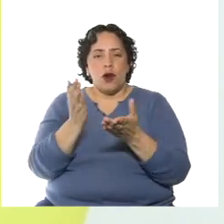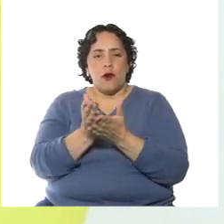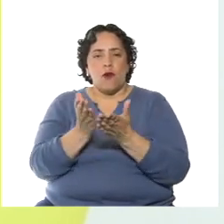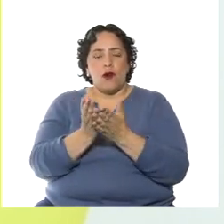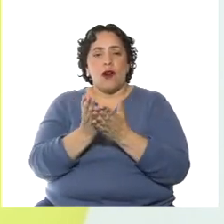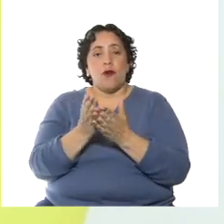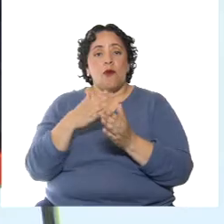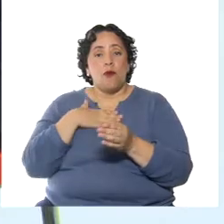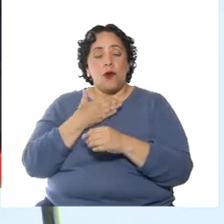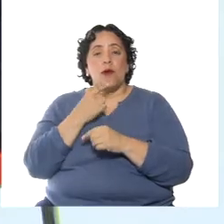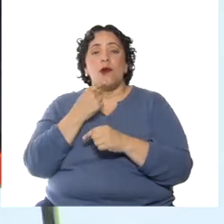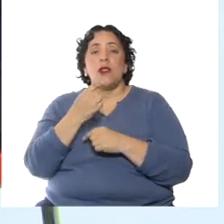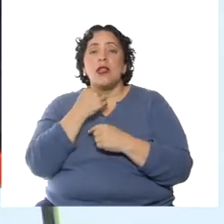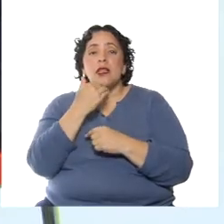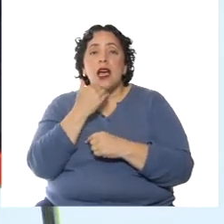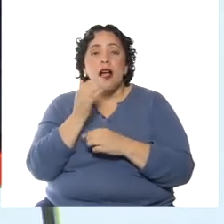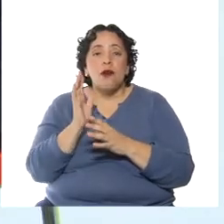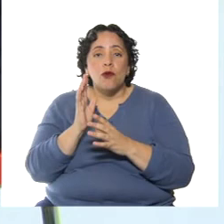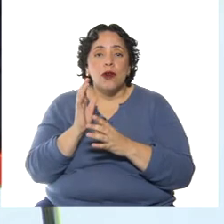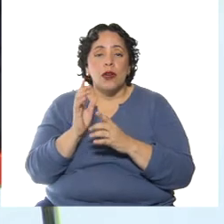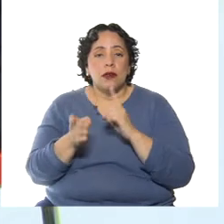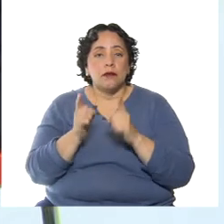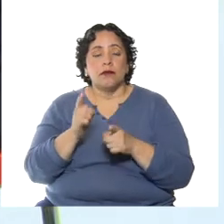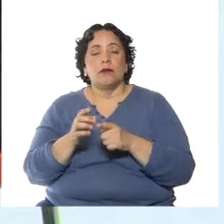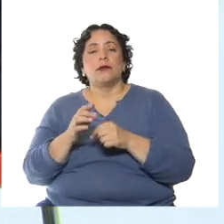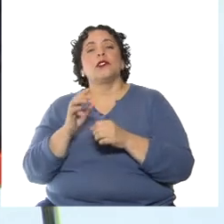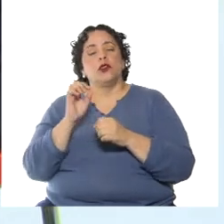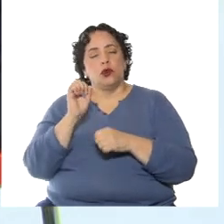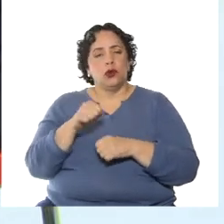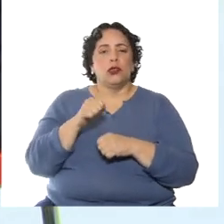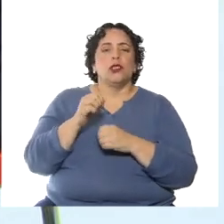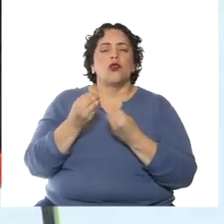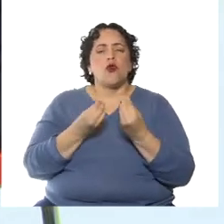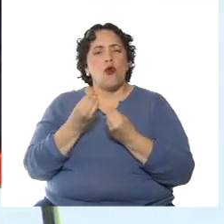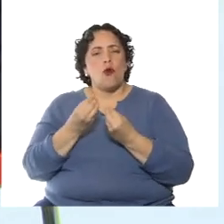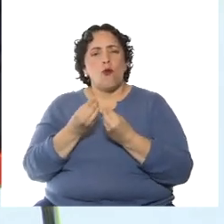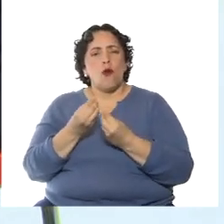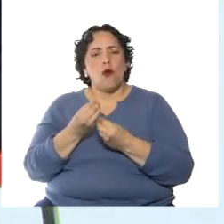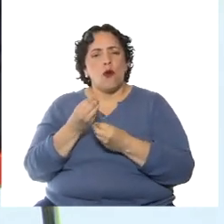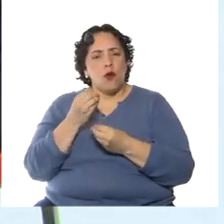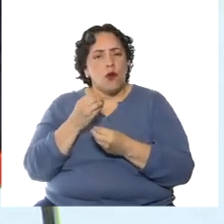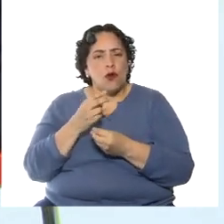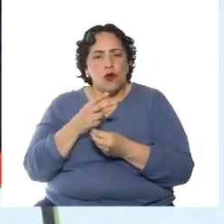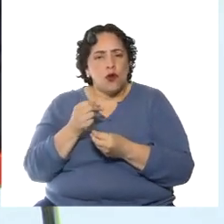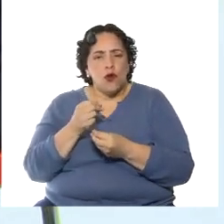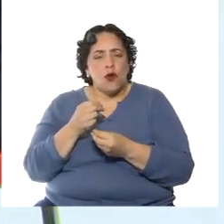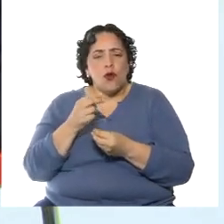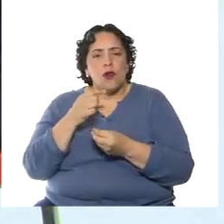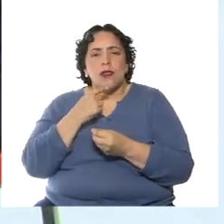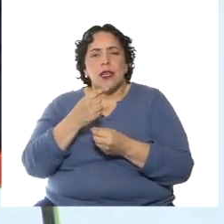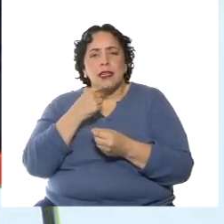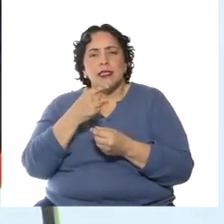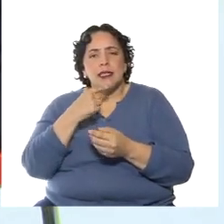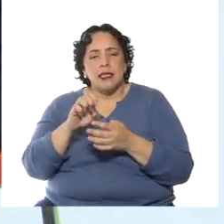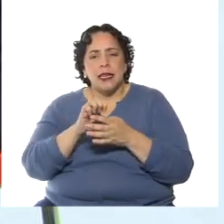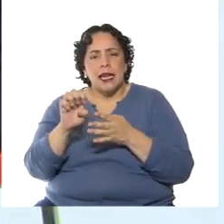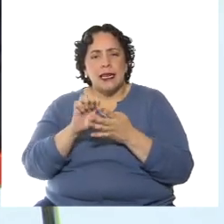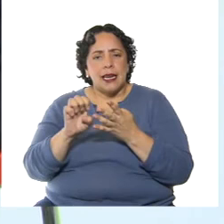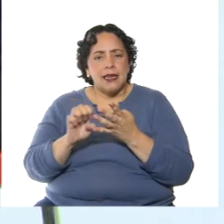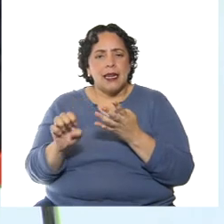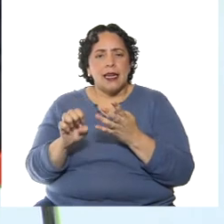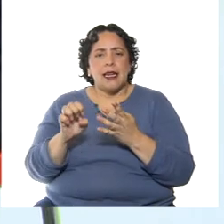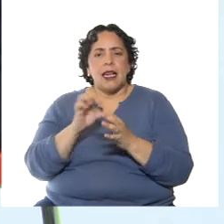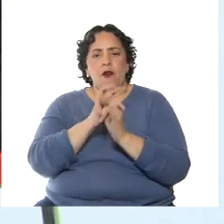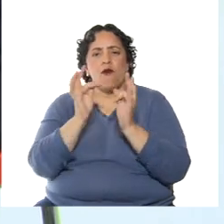Escuela. ¿Podríamos mencionar algunos, profe? Por supuesto, Antonella. ¿Cómo no mencionar todas esas estrategias,